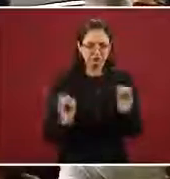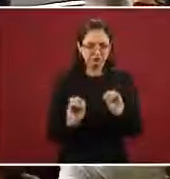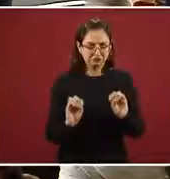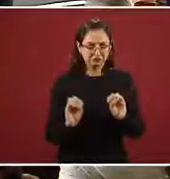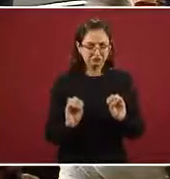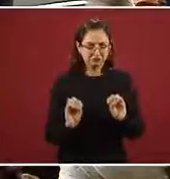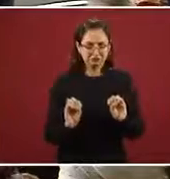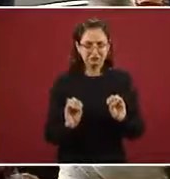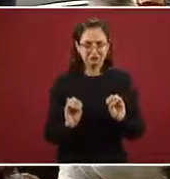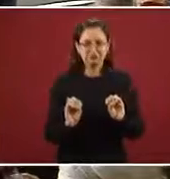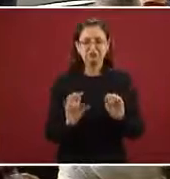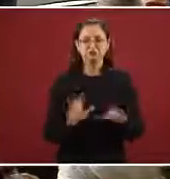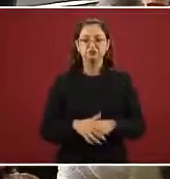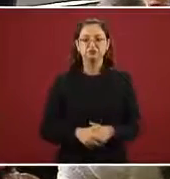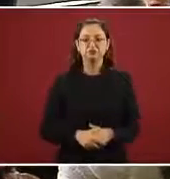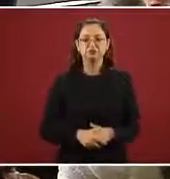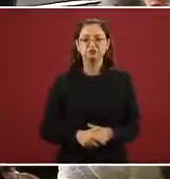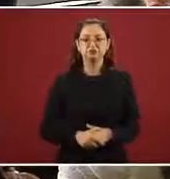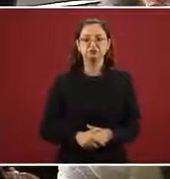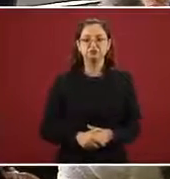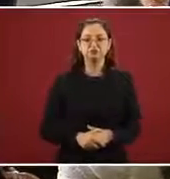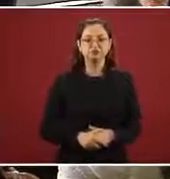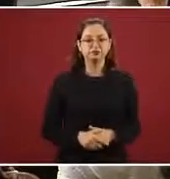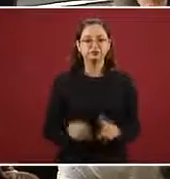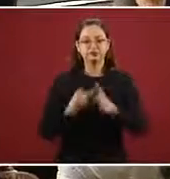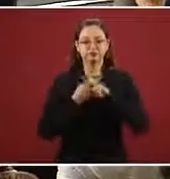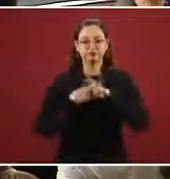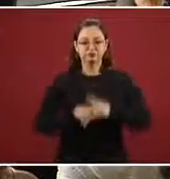No. Entonces vamos por la izquierda.